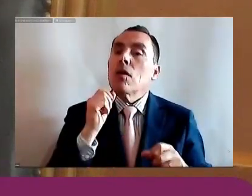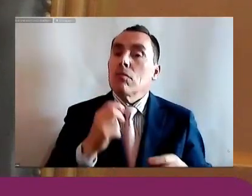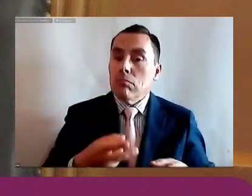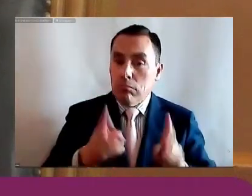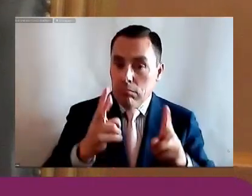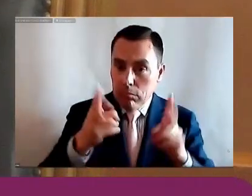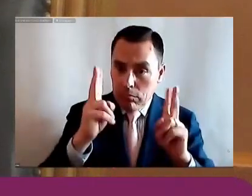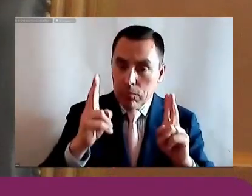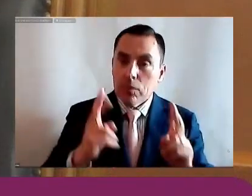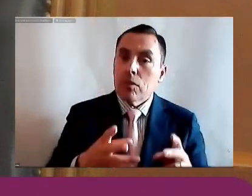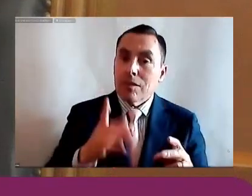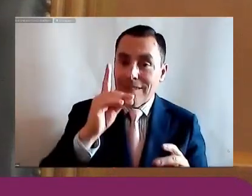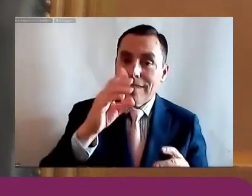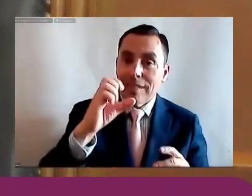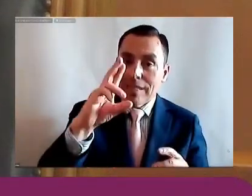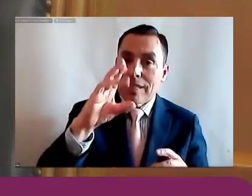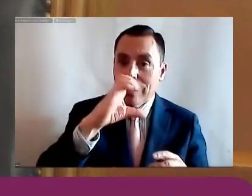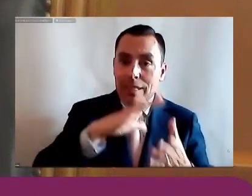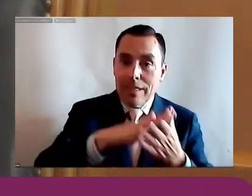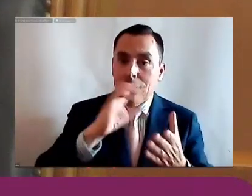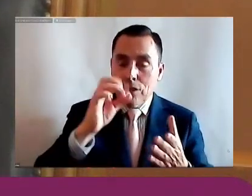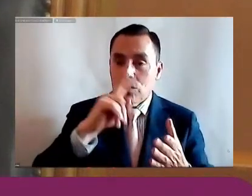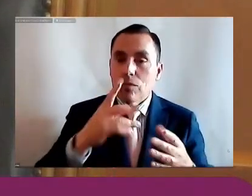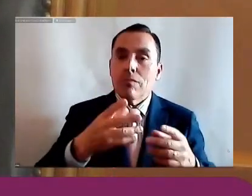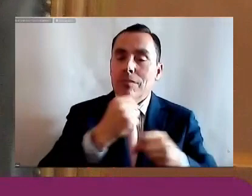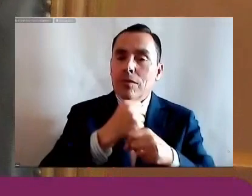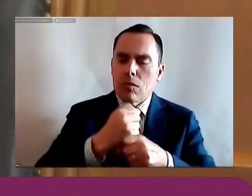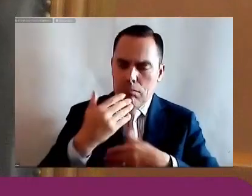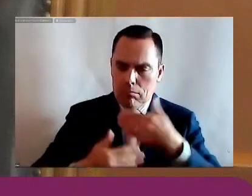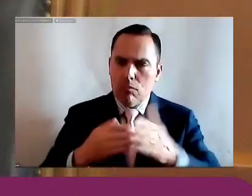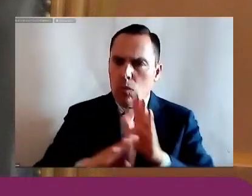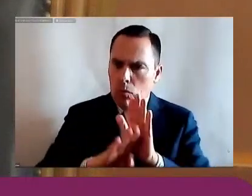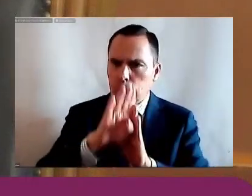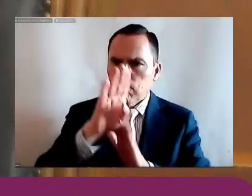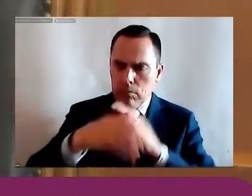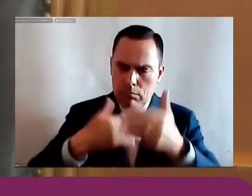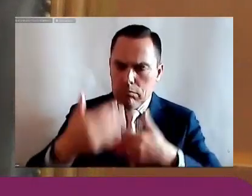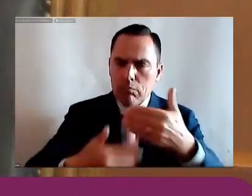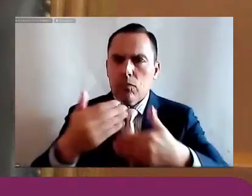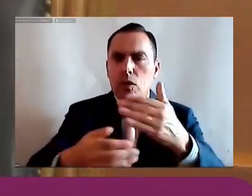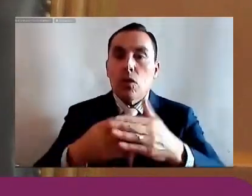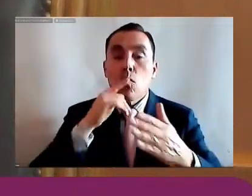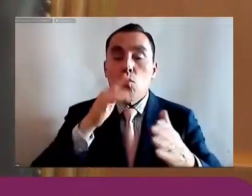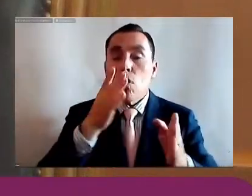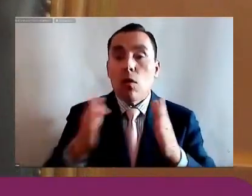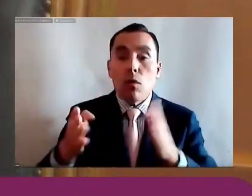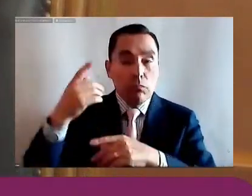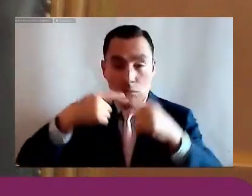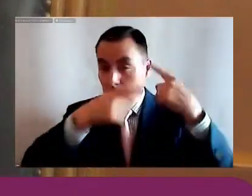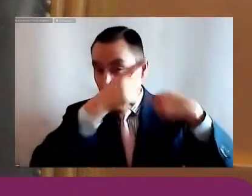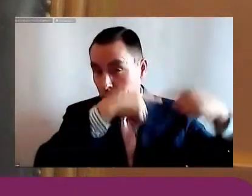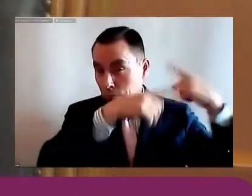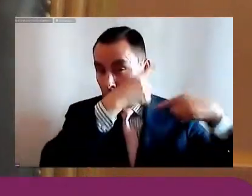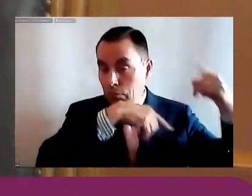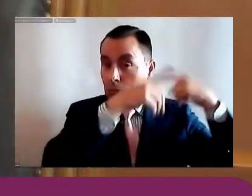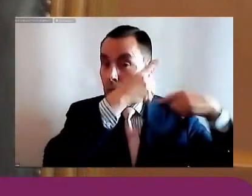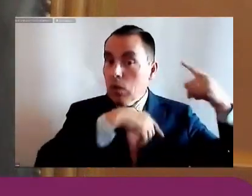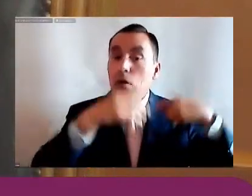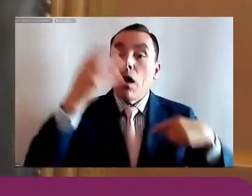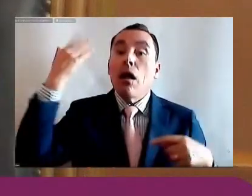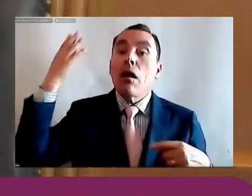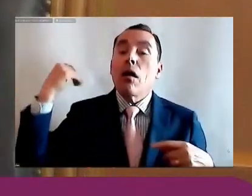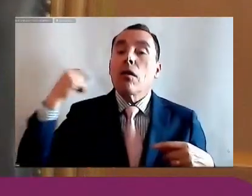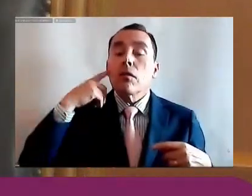un derecho progresista, que en un contexto histórico determinado, en un determinado capitalismo, porque como bien decía